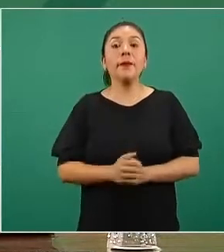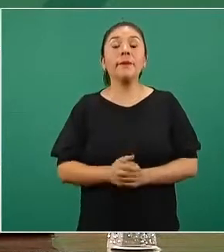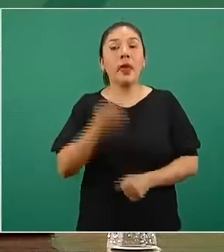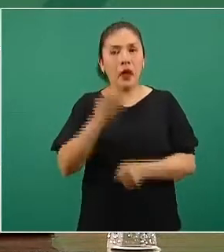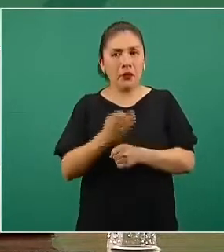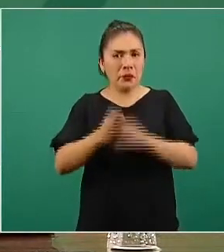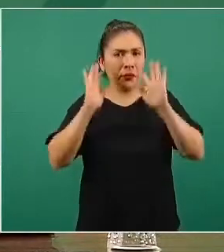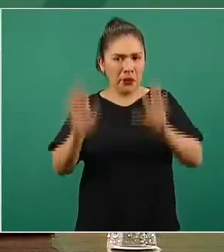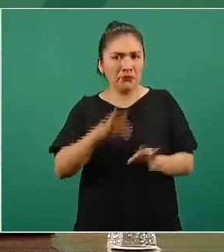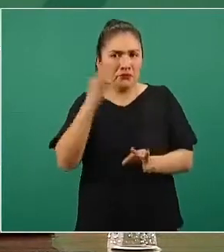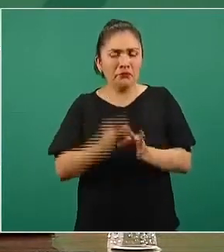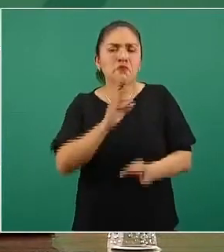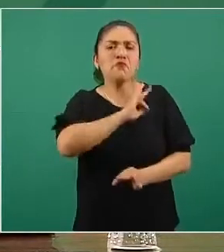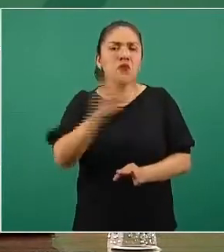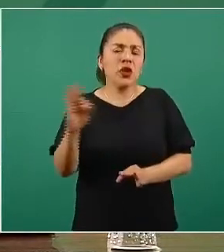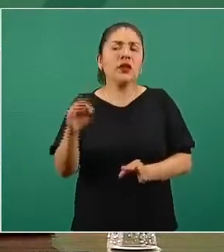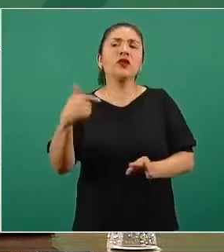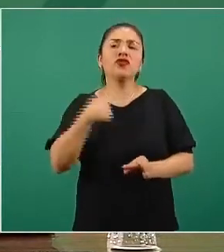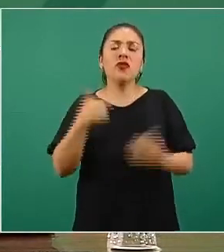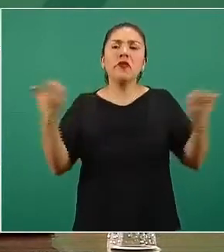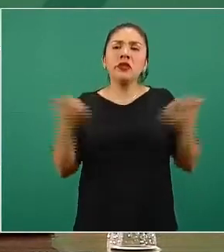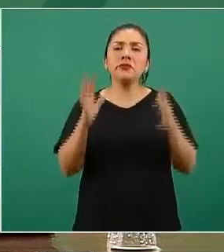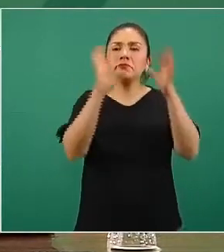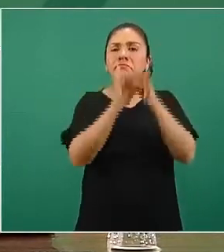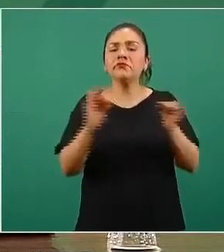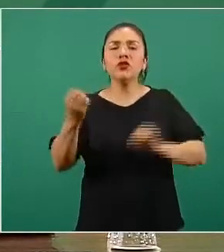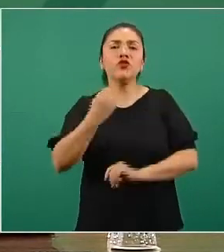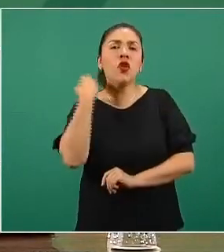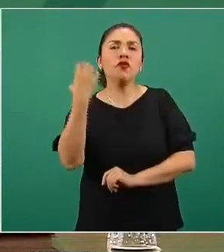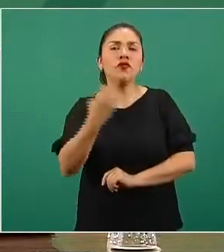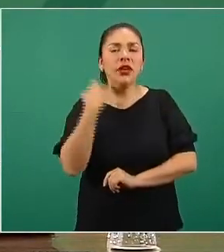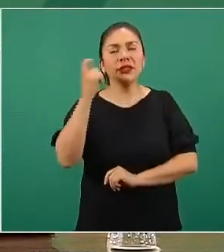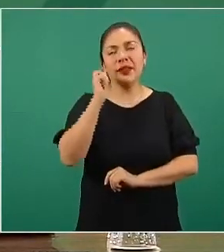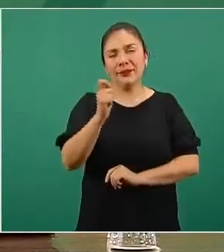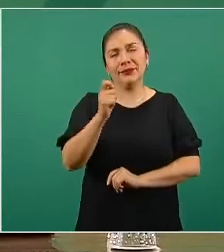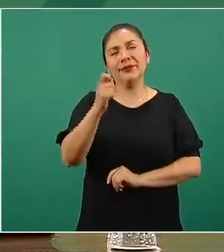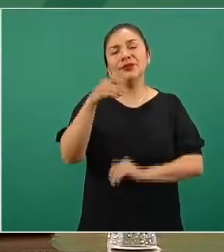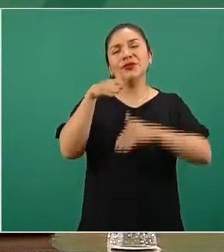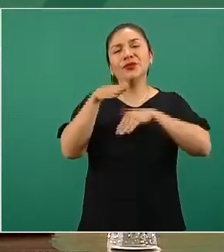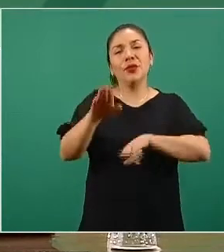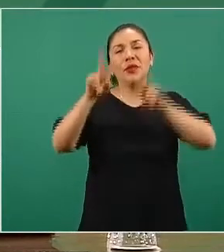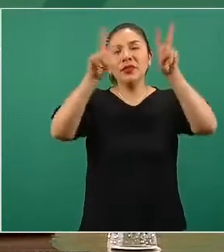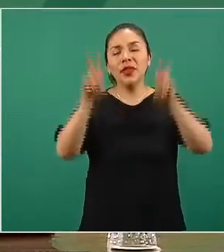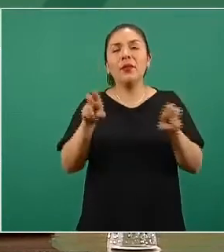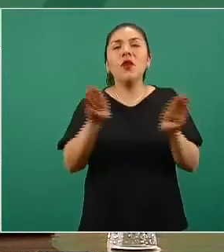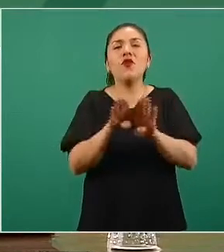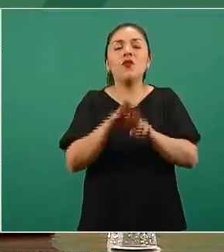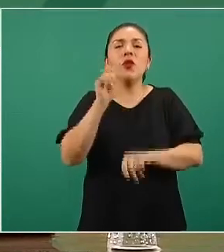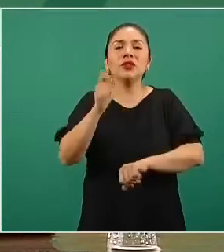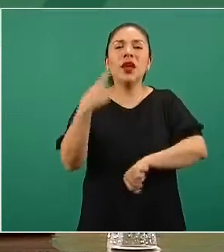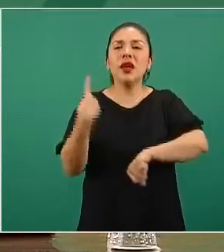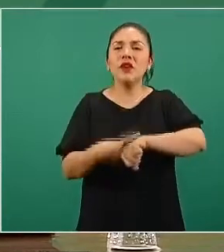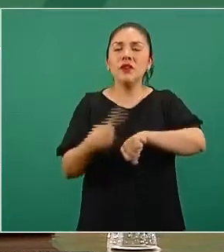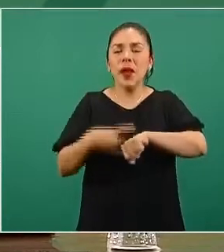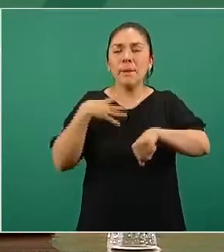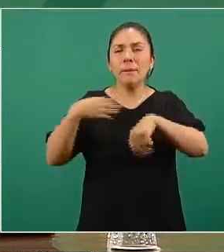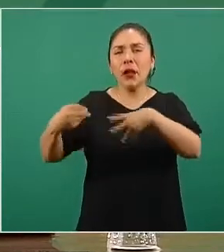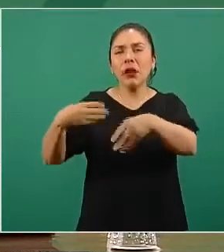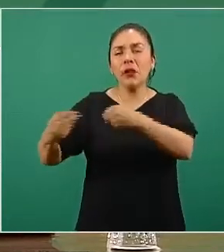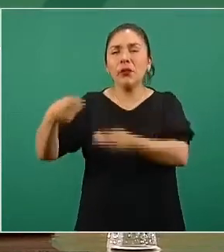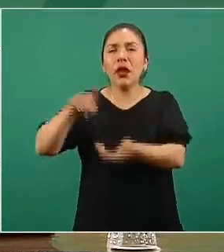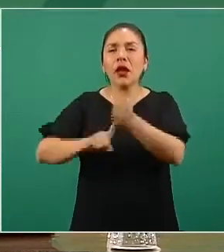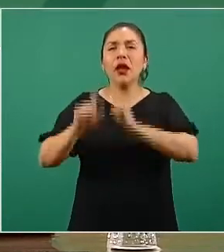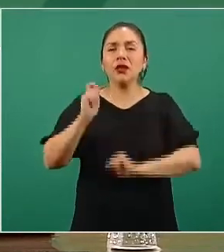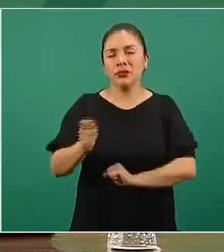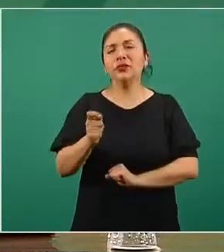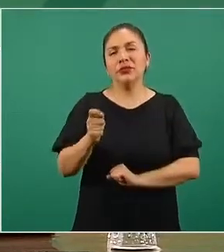listos para dar la conferencia de prensa sobre la situación epidemiológica